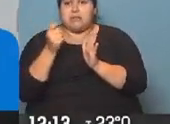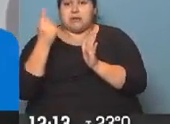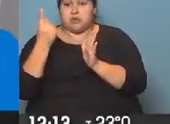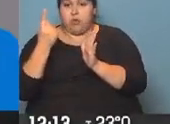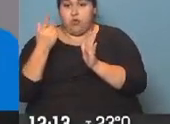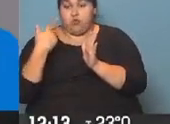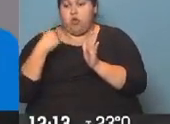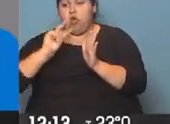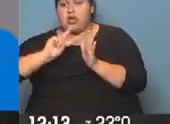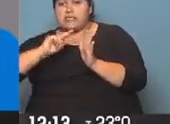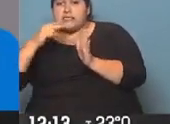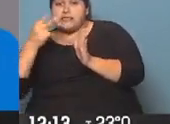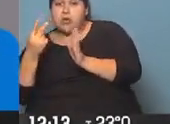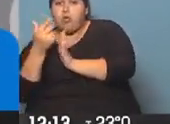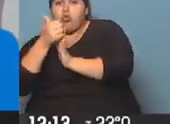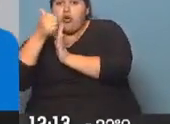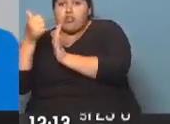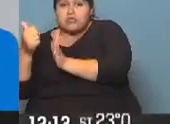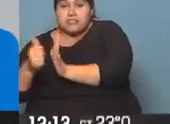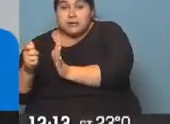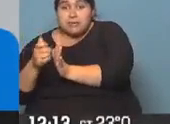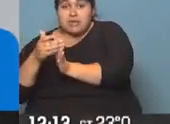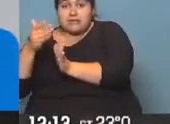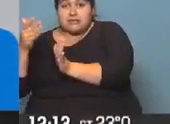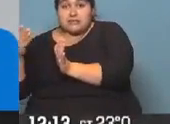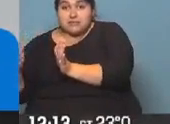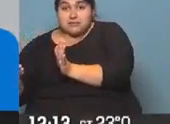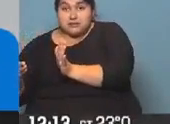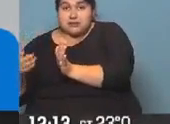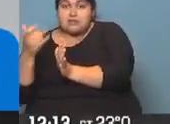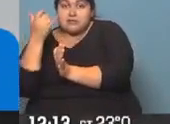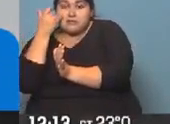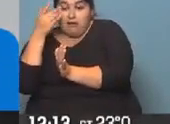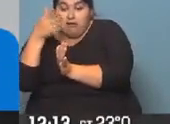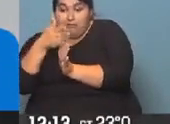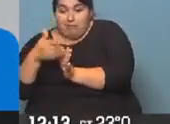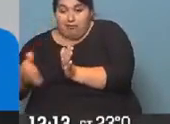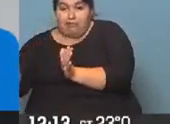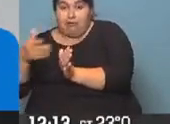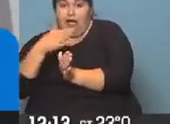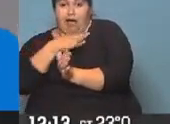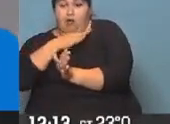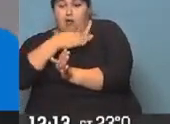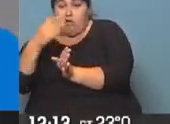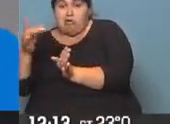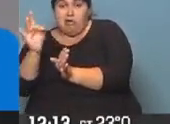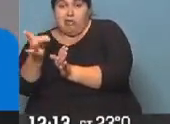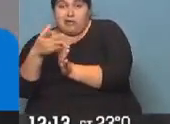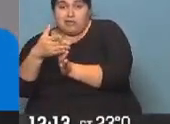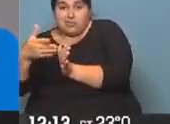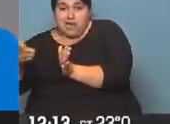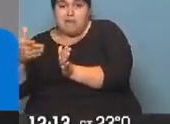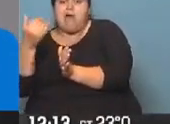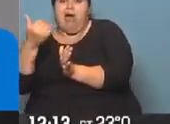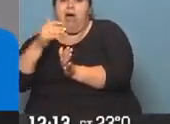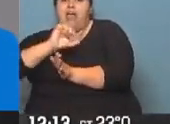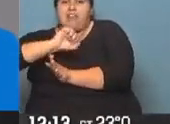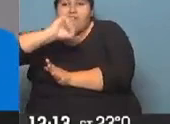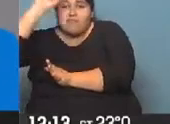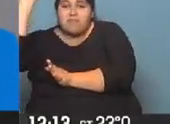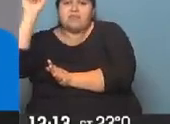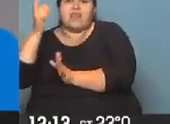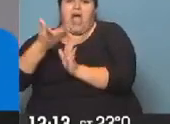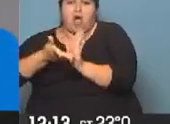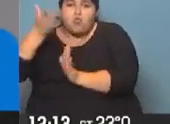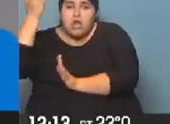en el segundo semestre del 2018. O sea, en este semestre que ya está corriendo. En este semestre que está corriendo, donde los niveles de inflación son mucho más elevados,